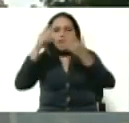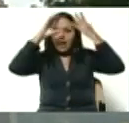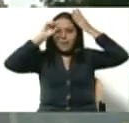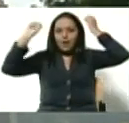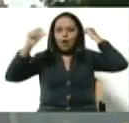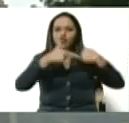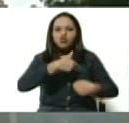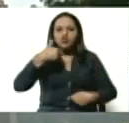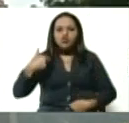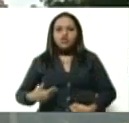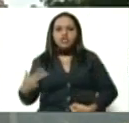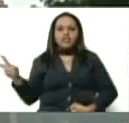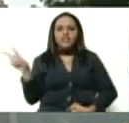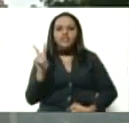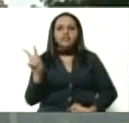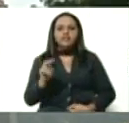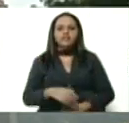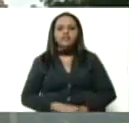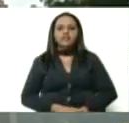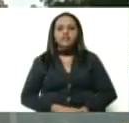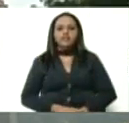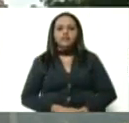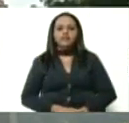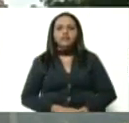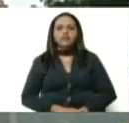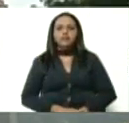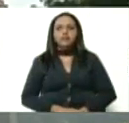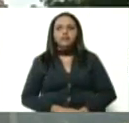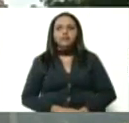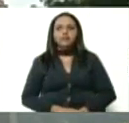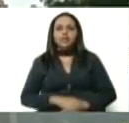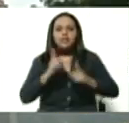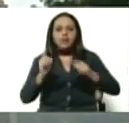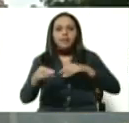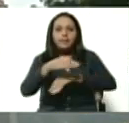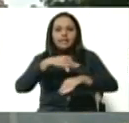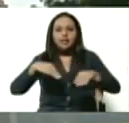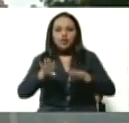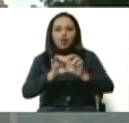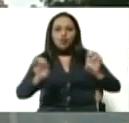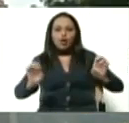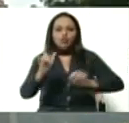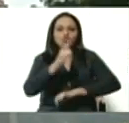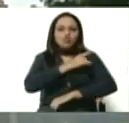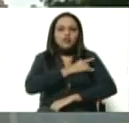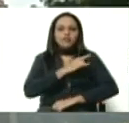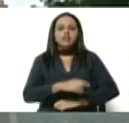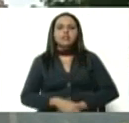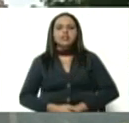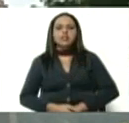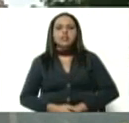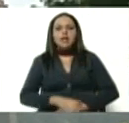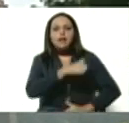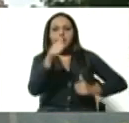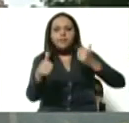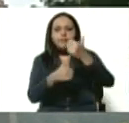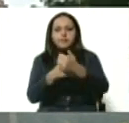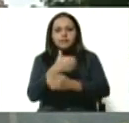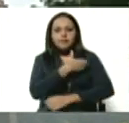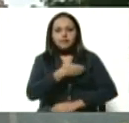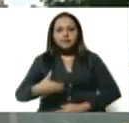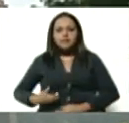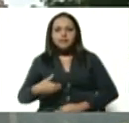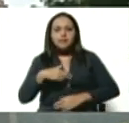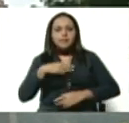en Venezuela, excelentísimo señor Liberón, el ministro para la Educación Universitaria, César Trompi, el vicepresidente de